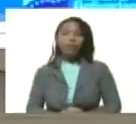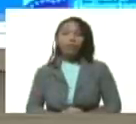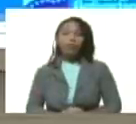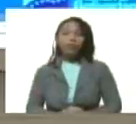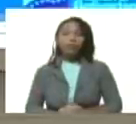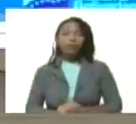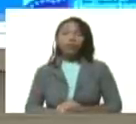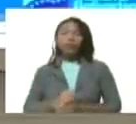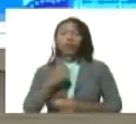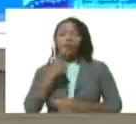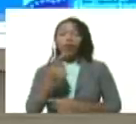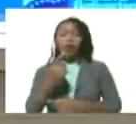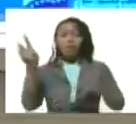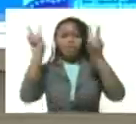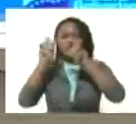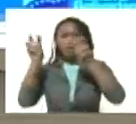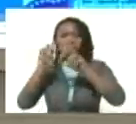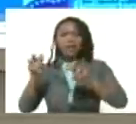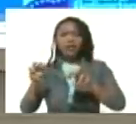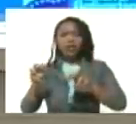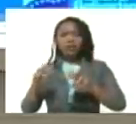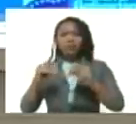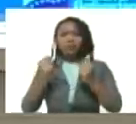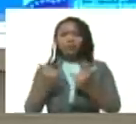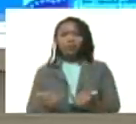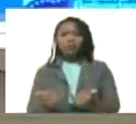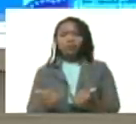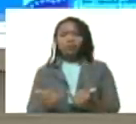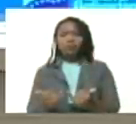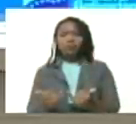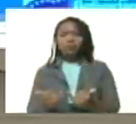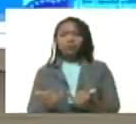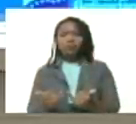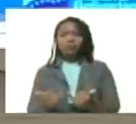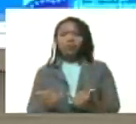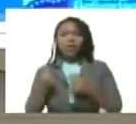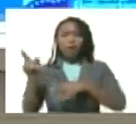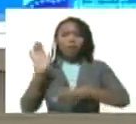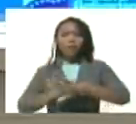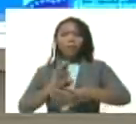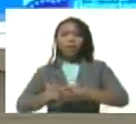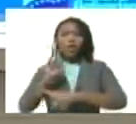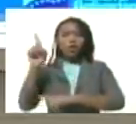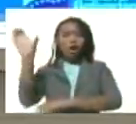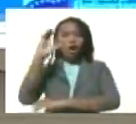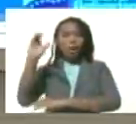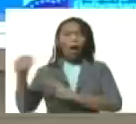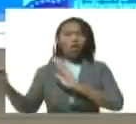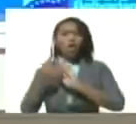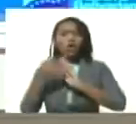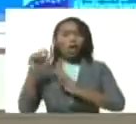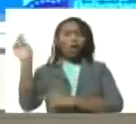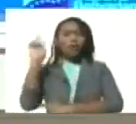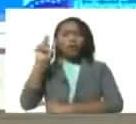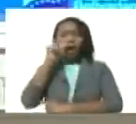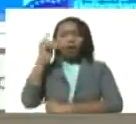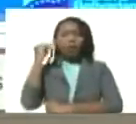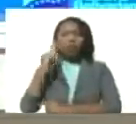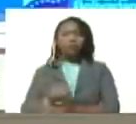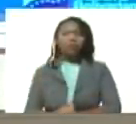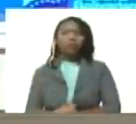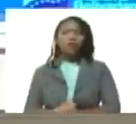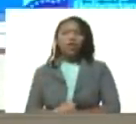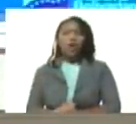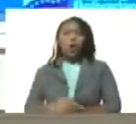pronunciamiento, investigación inmediata de lo que está ocurriendo en Colombia contra los venezolanos,